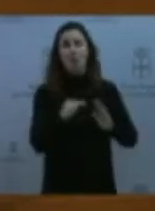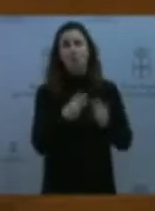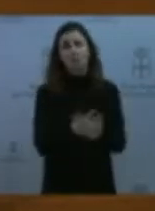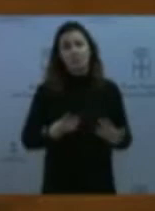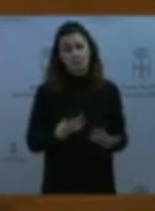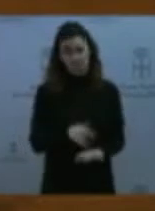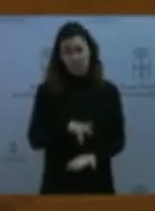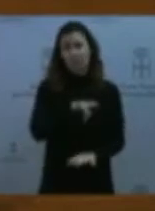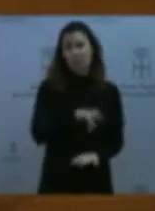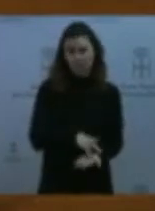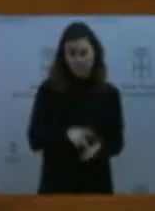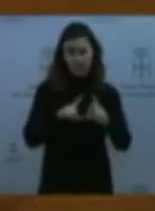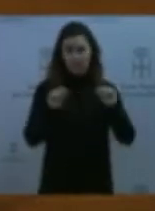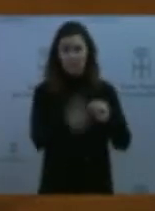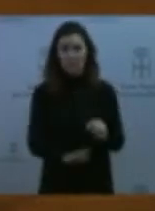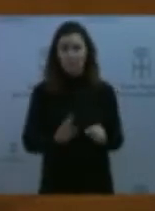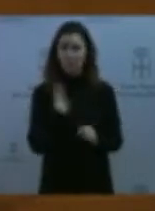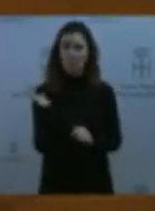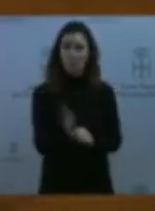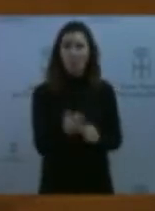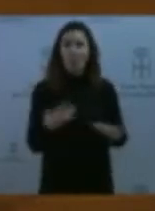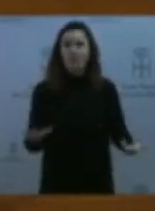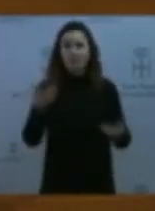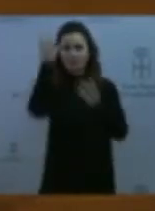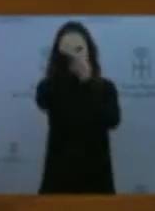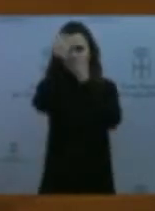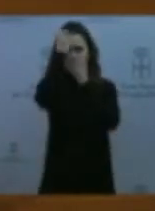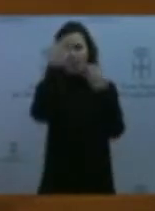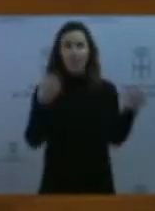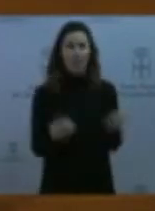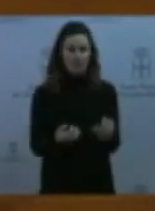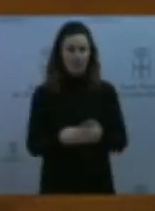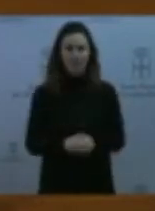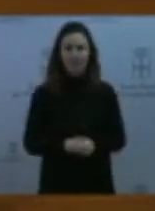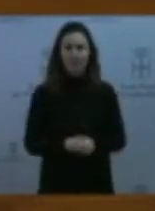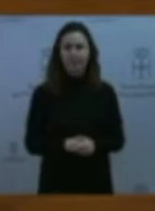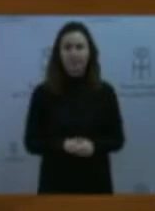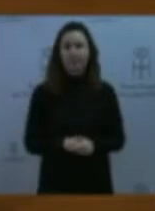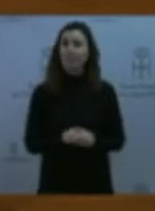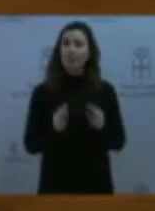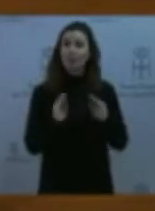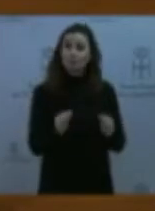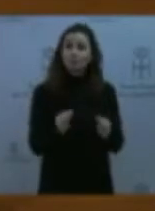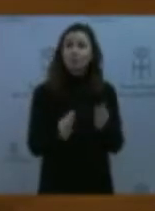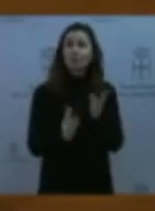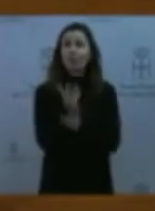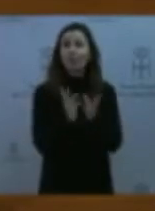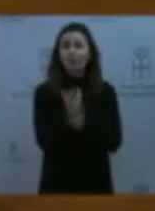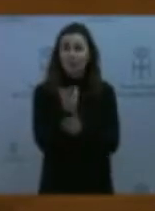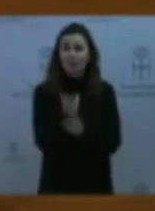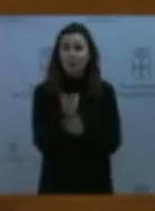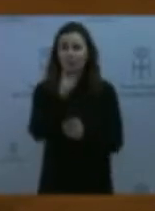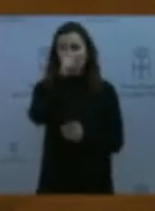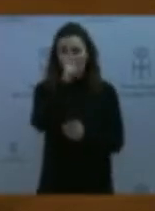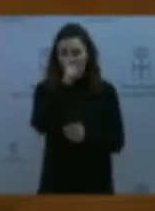Vamos a hacer una reflexión sobre la prevalencia de los incendios en los años de esta legislatura